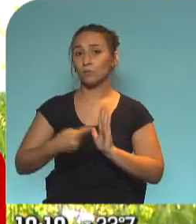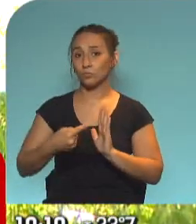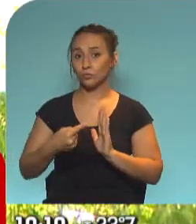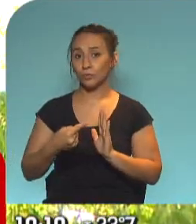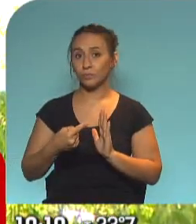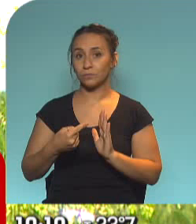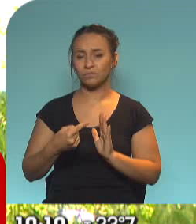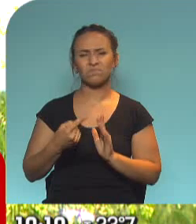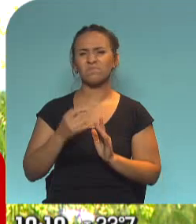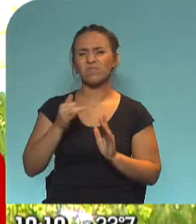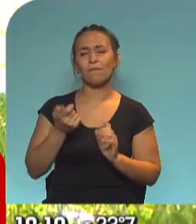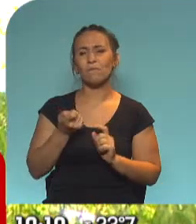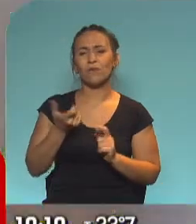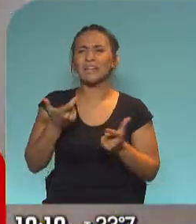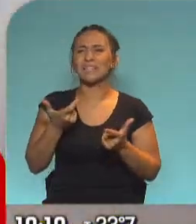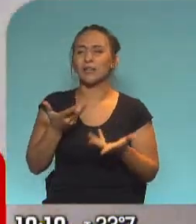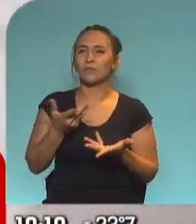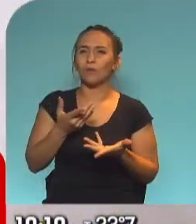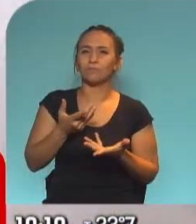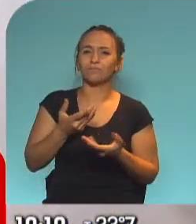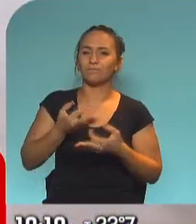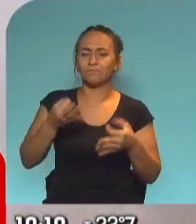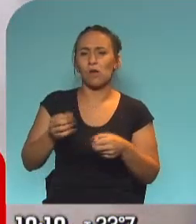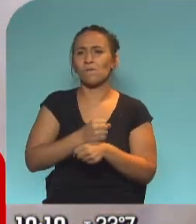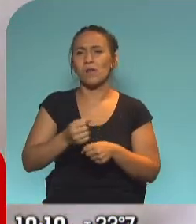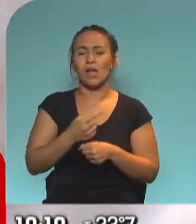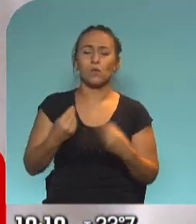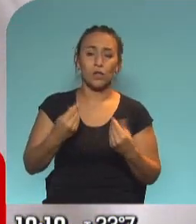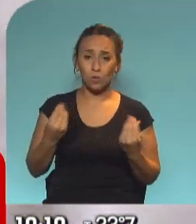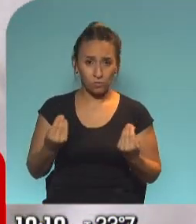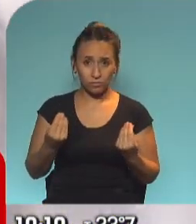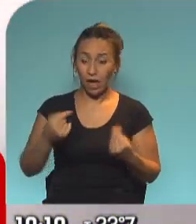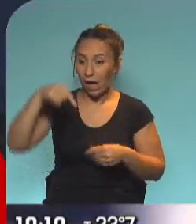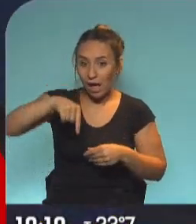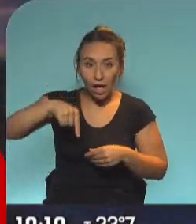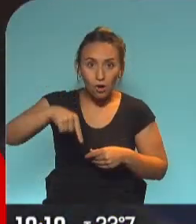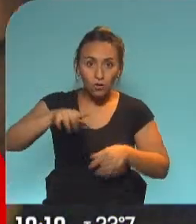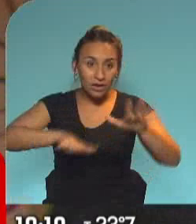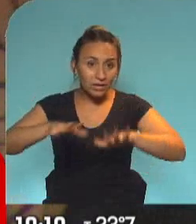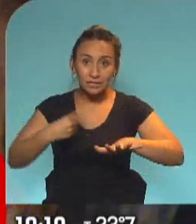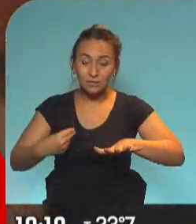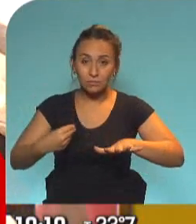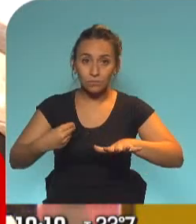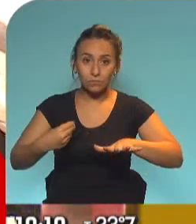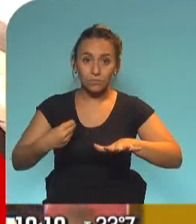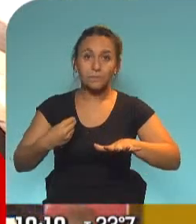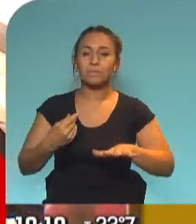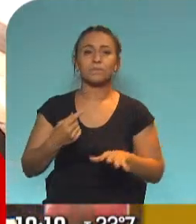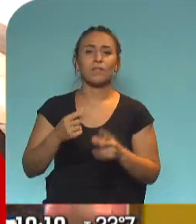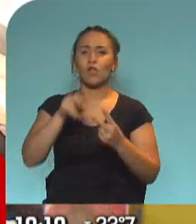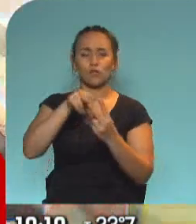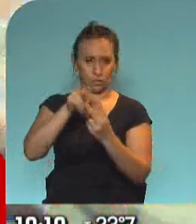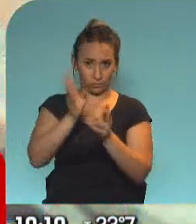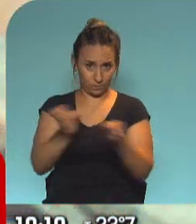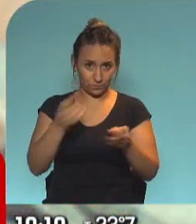Lo que sí es sencillo de determinar y todo lo demás es cómo debemos actuar ahora. ¿Sí? Una de dos. O le cerramos